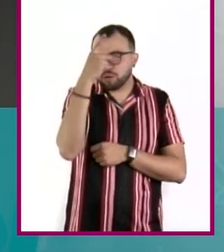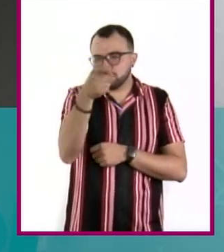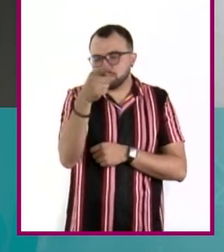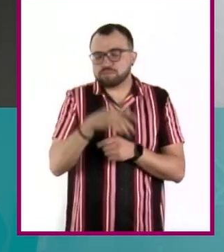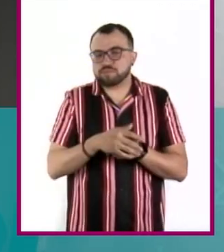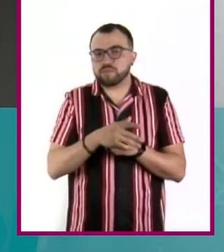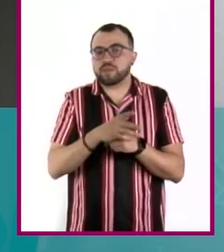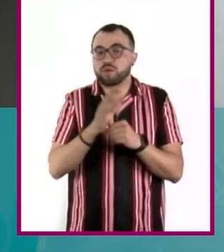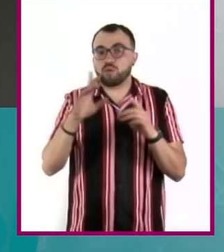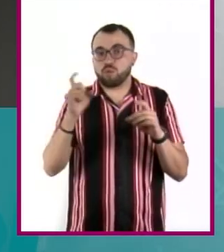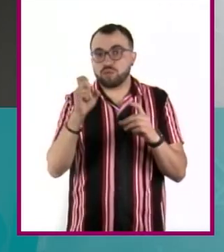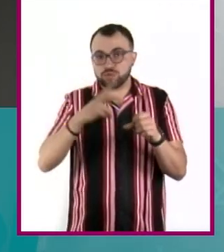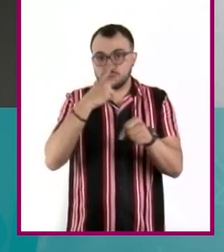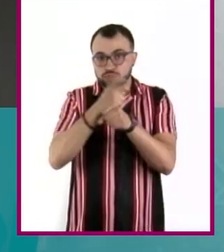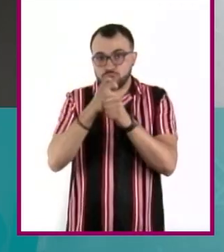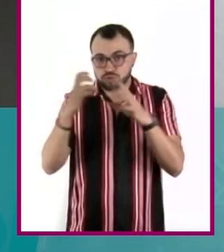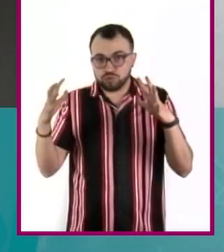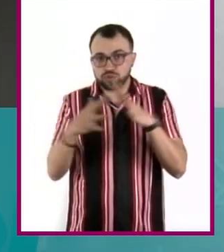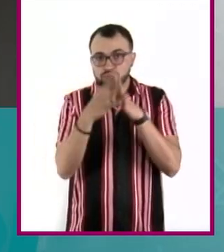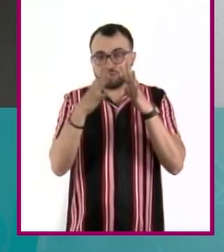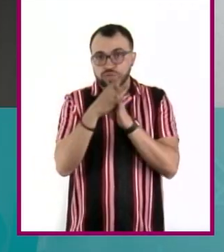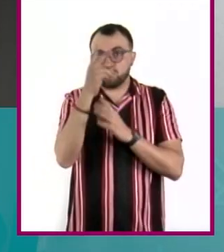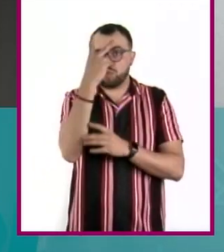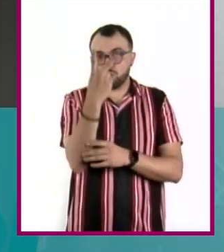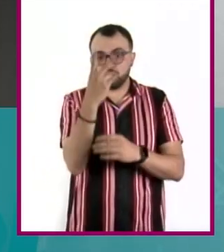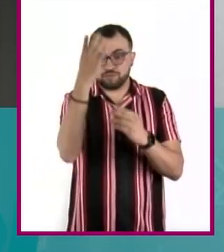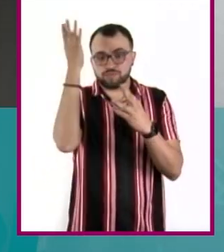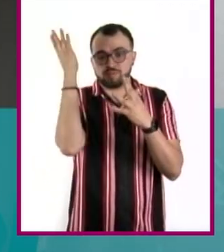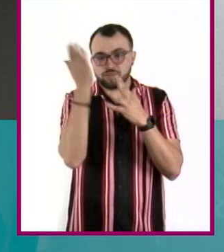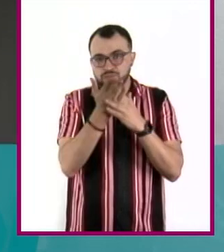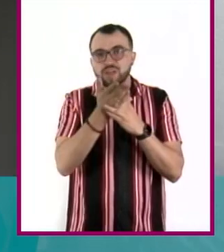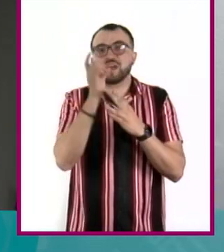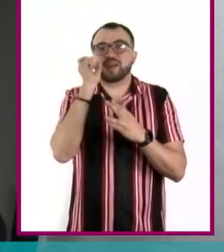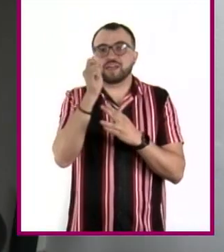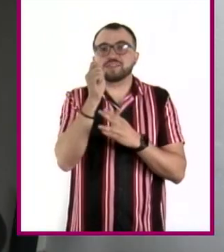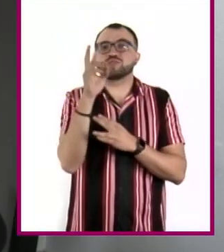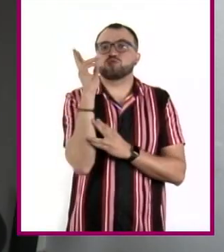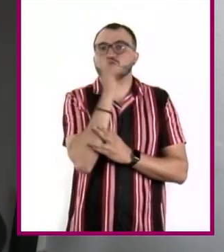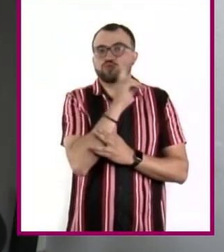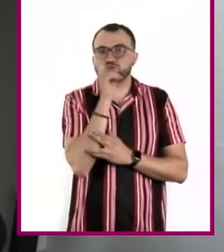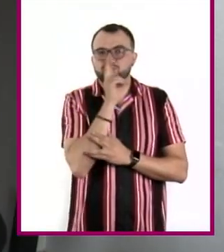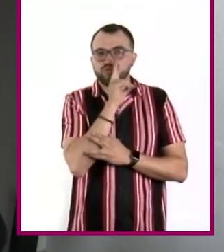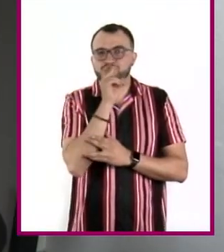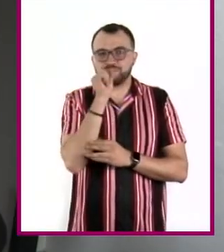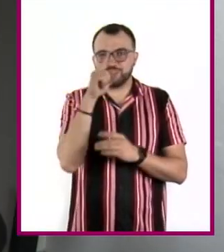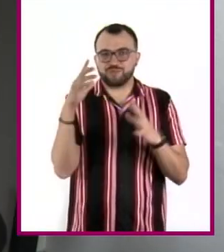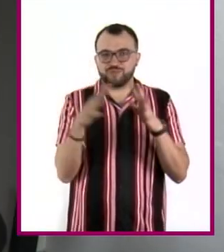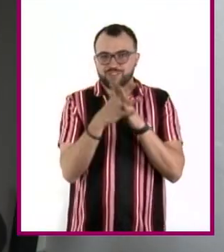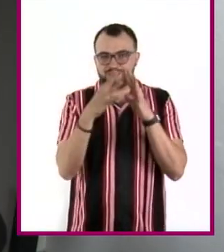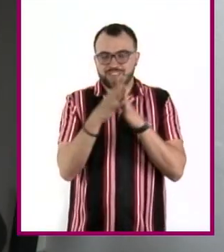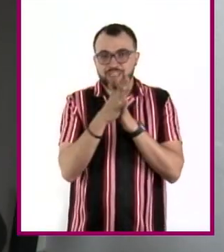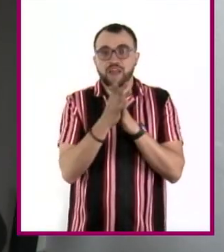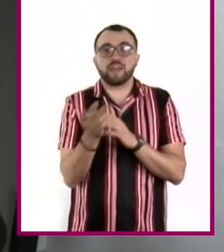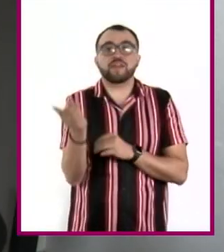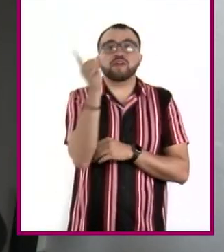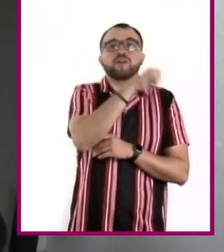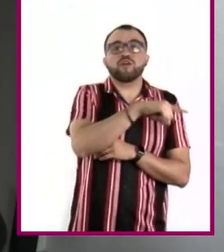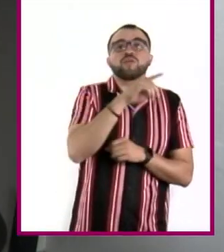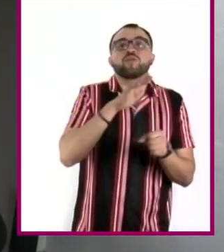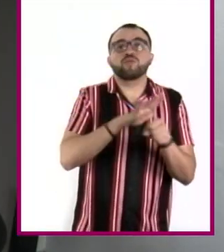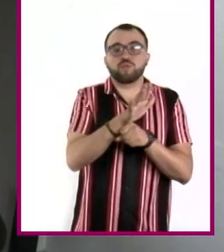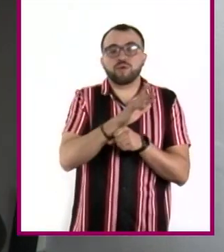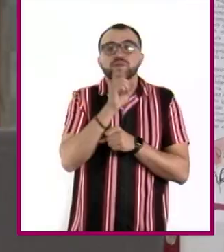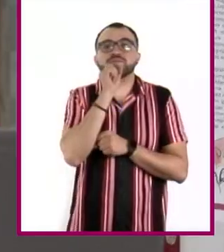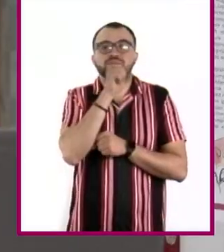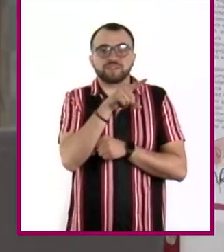bloques, uno dominado por la URSS y otro por Estados Unidos. El problema es saber qué ha pasado desde la caída del muro de Berlín